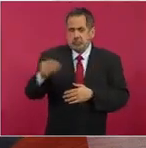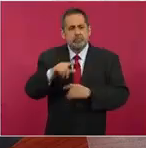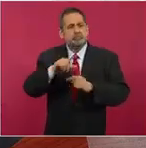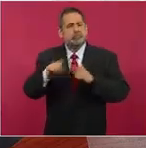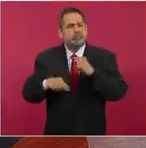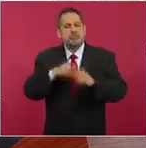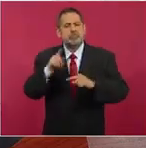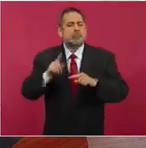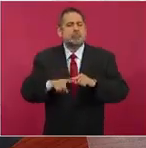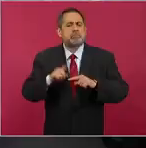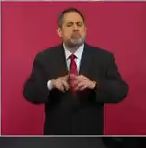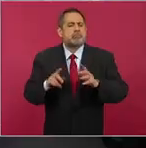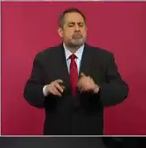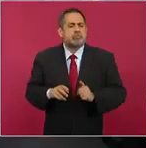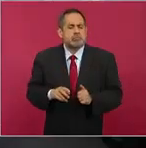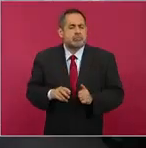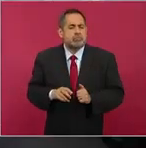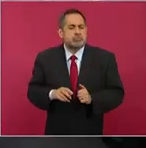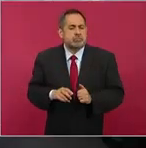repente